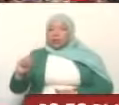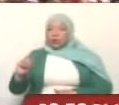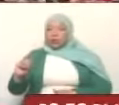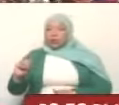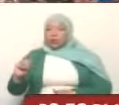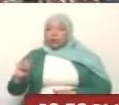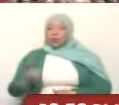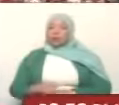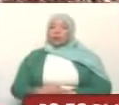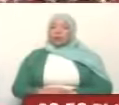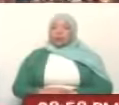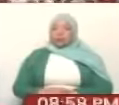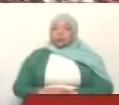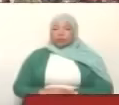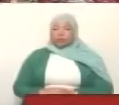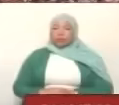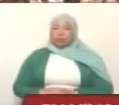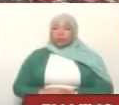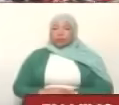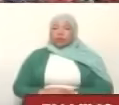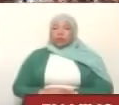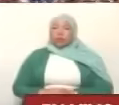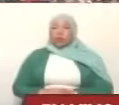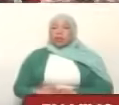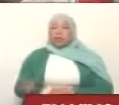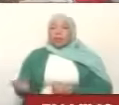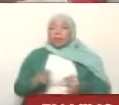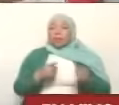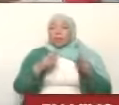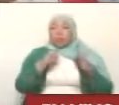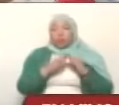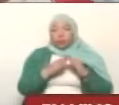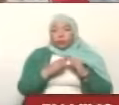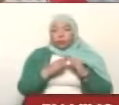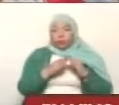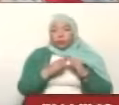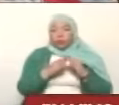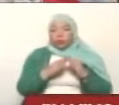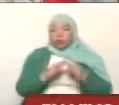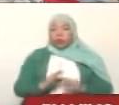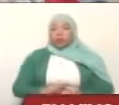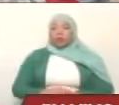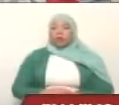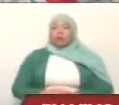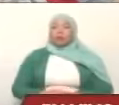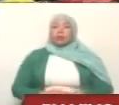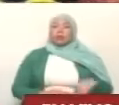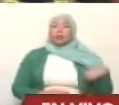Y me dijo: pero te mudas para allá. Eso fue